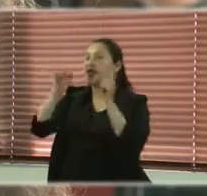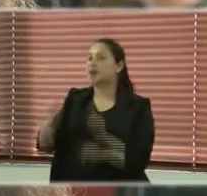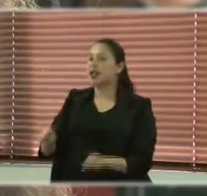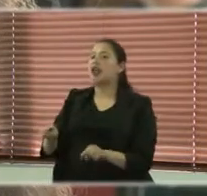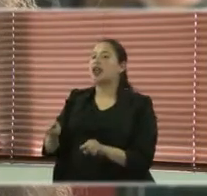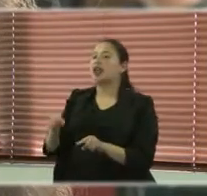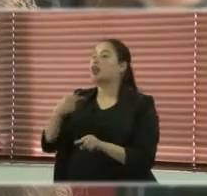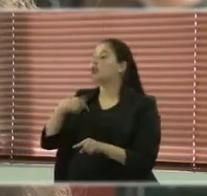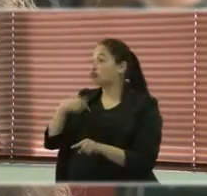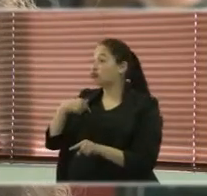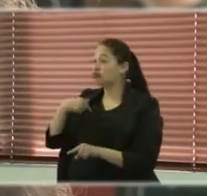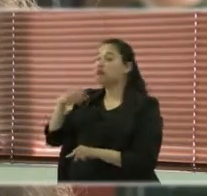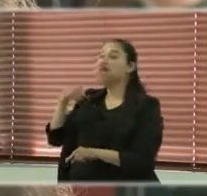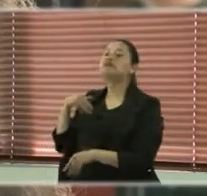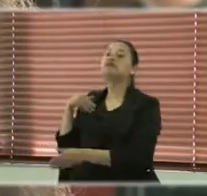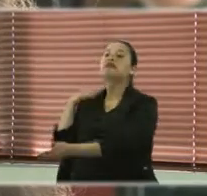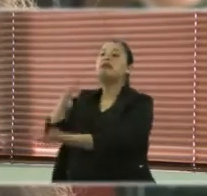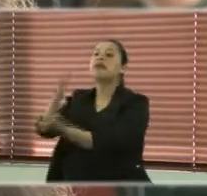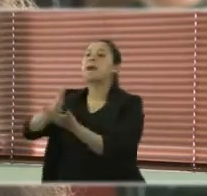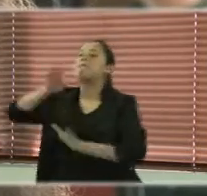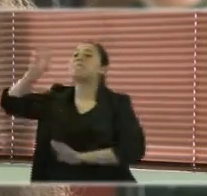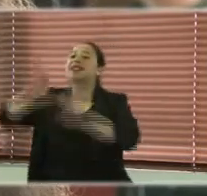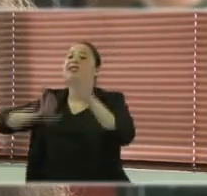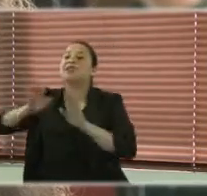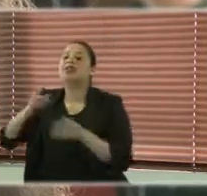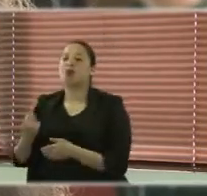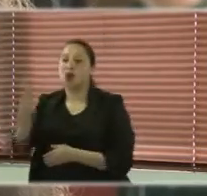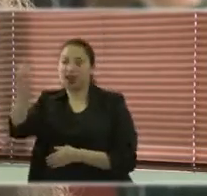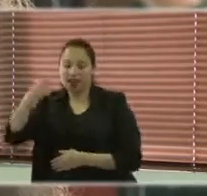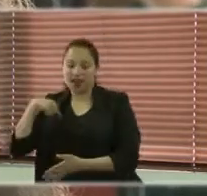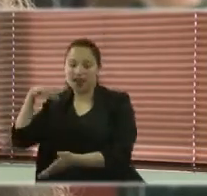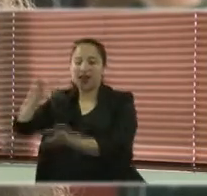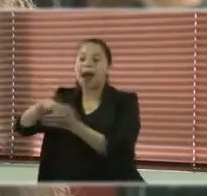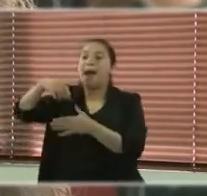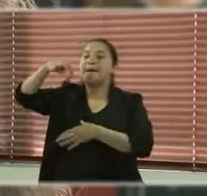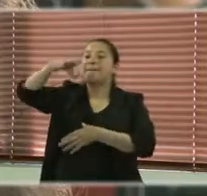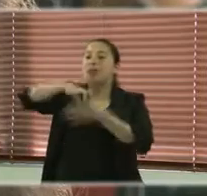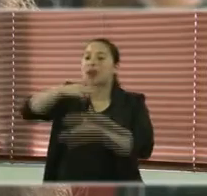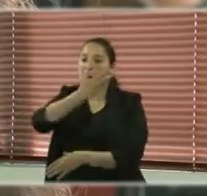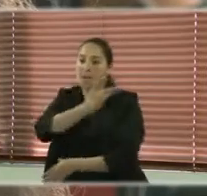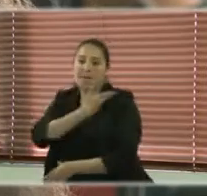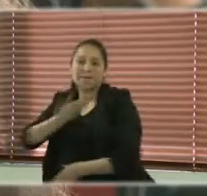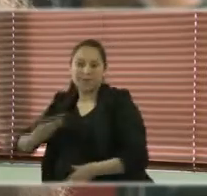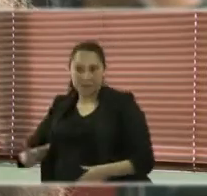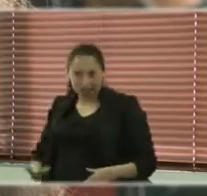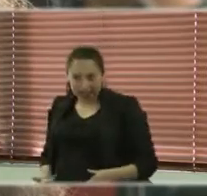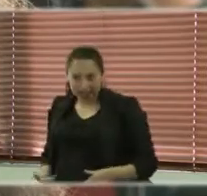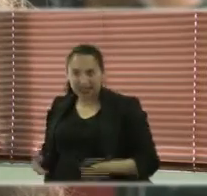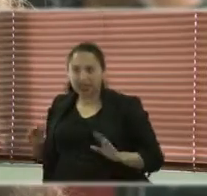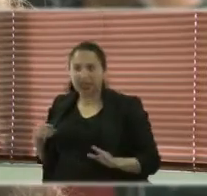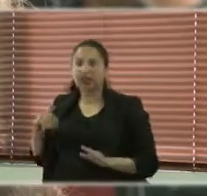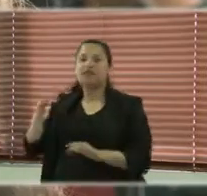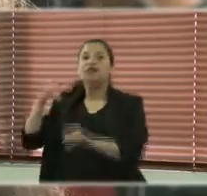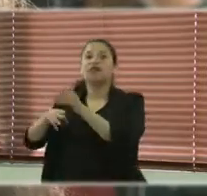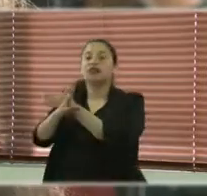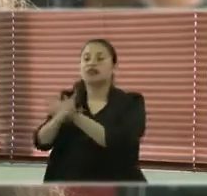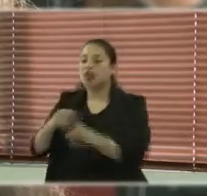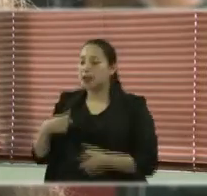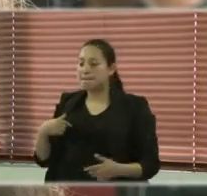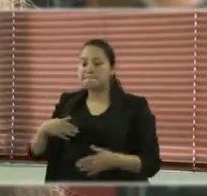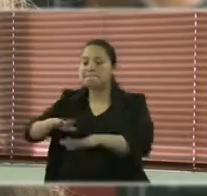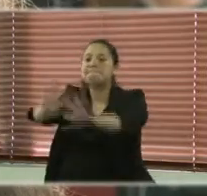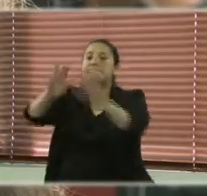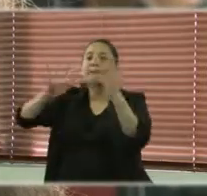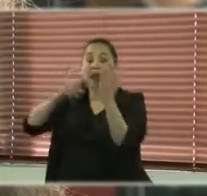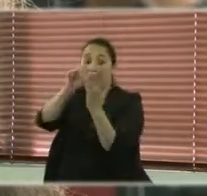a la participación política fue bien curioso porque ellos no estaban demandando el estado por la denegación de su capacidad jurídica pero sí